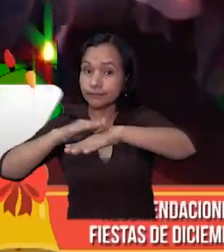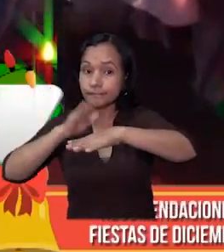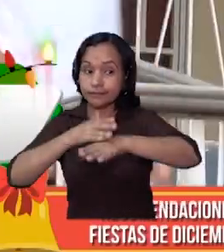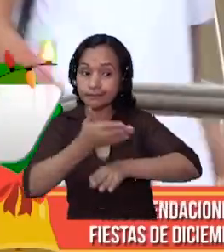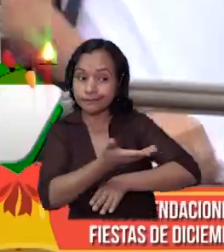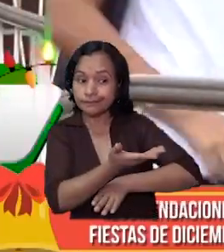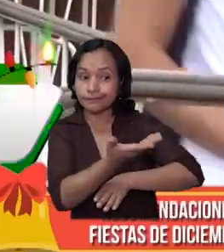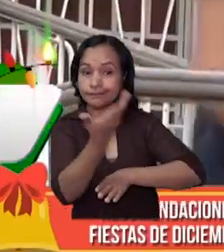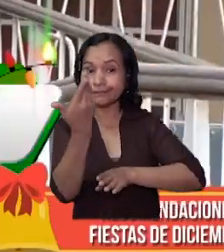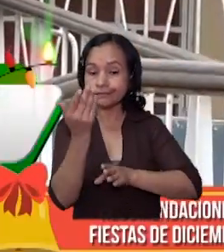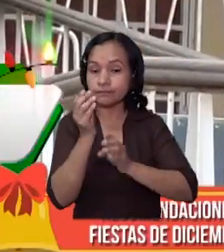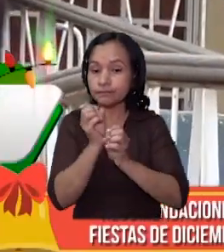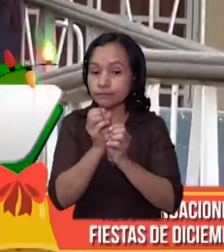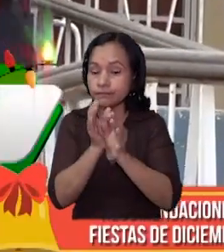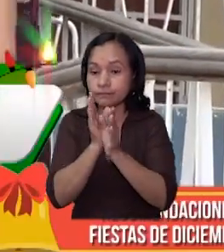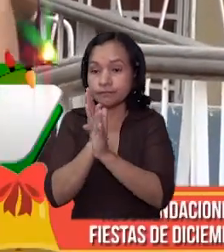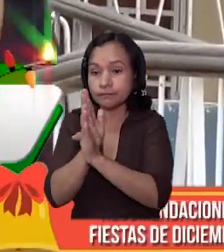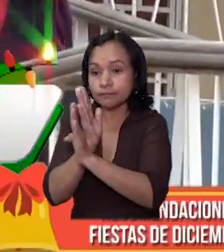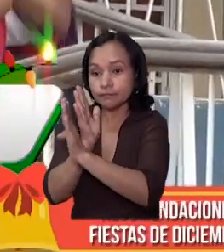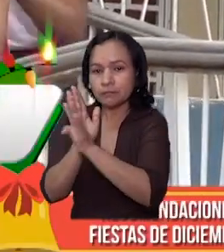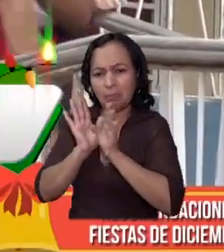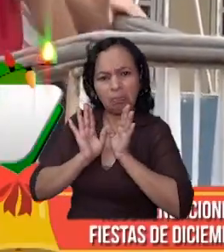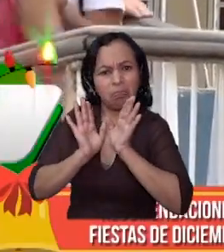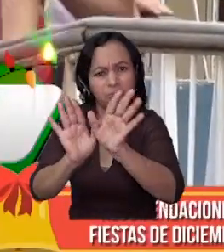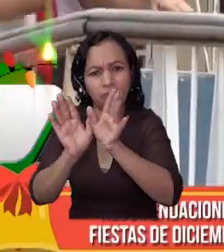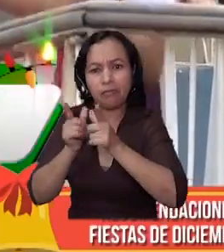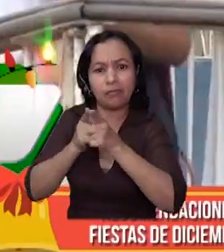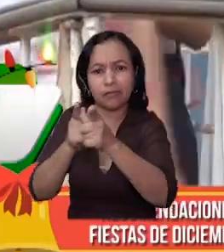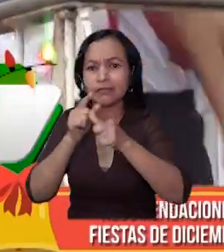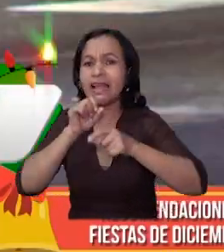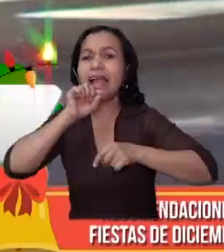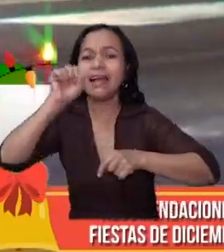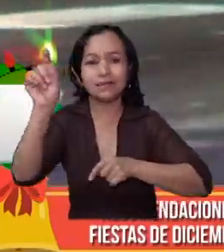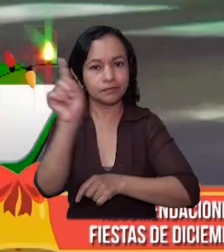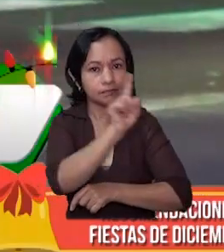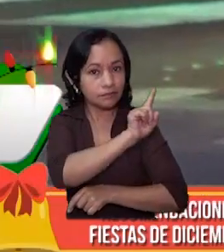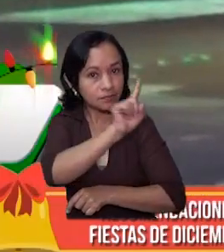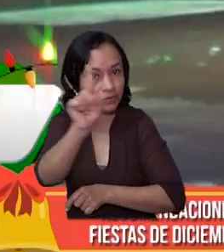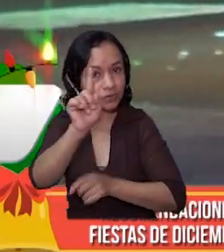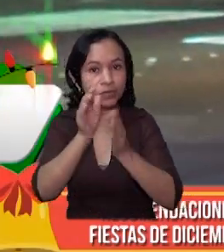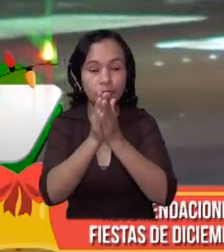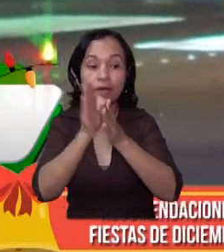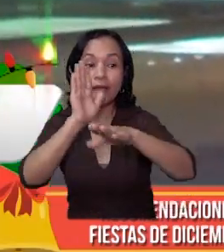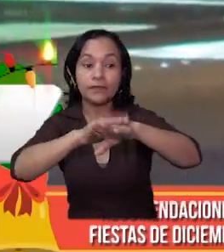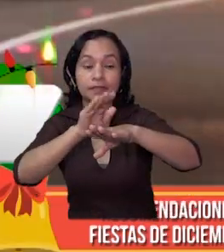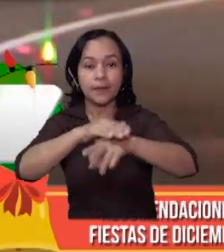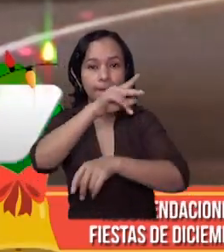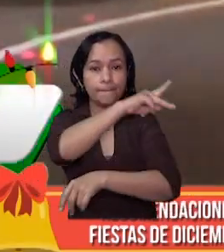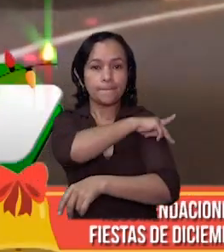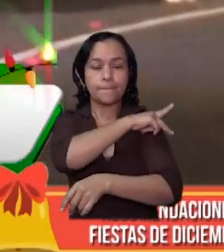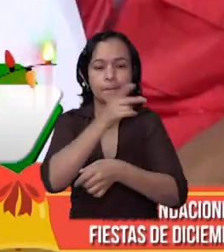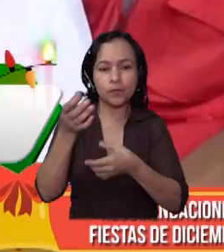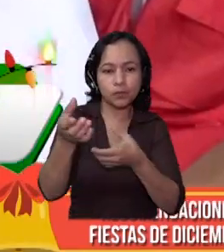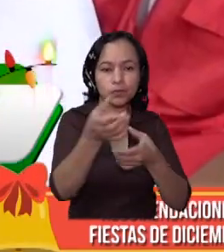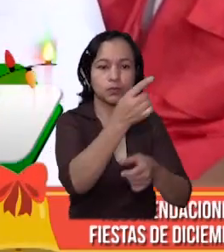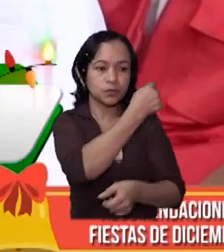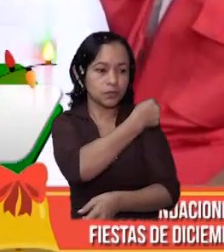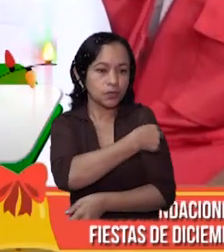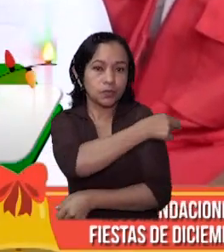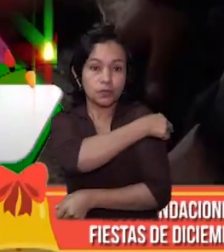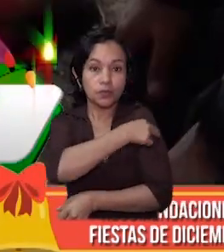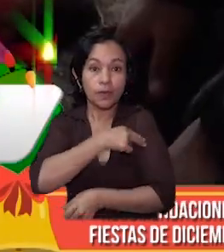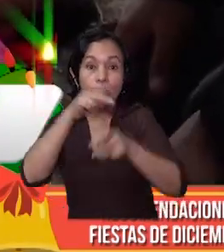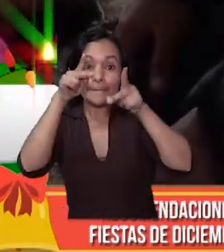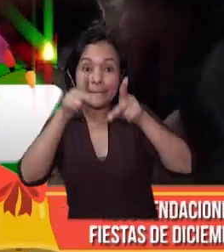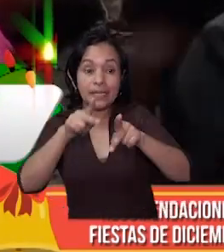evacuación, salgamos de forma ordenada, sin empujar, correr y gritar. Avisemos a policías, bomberos o Cruz Roja